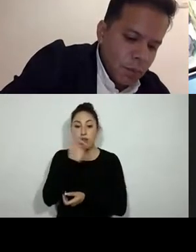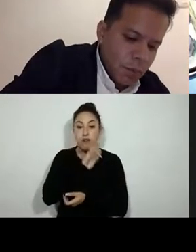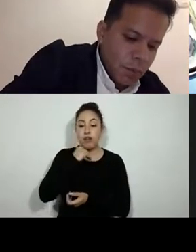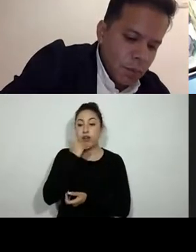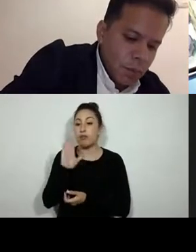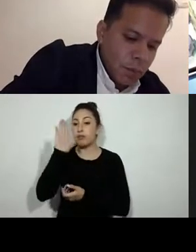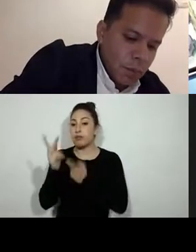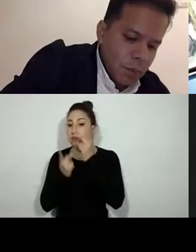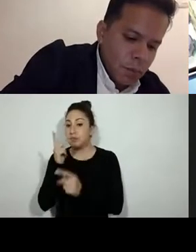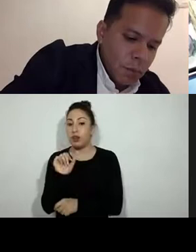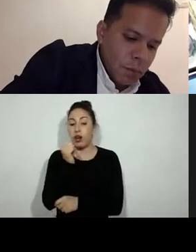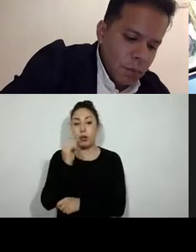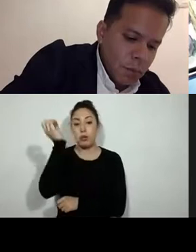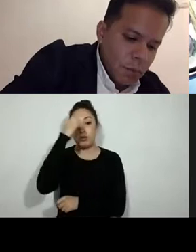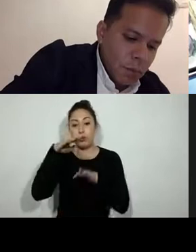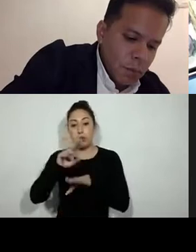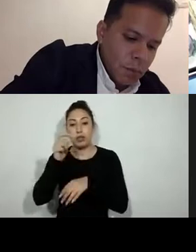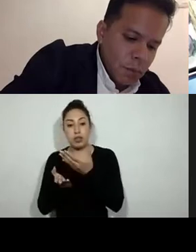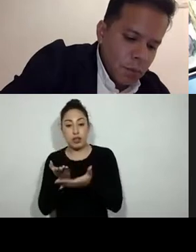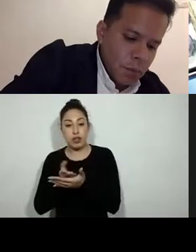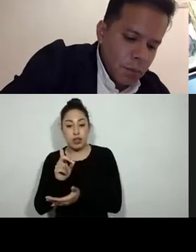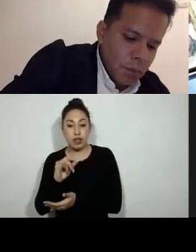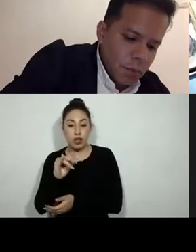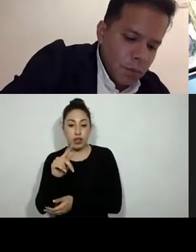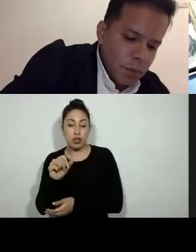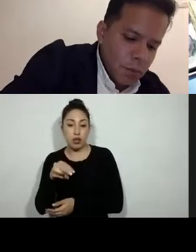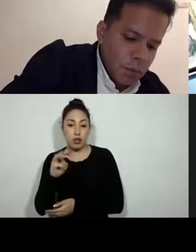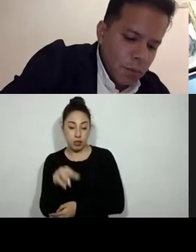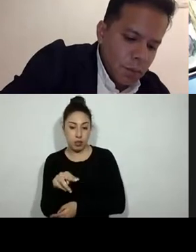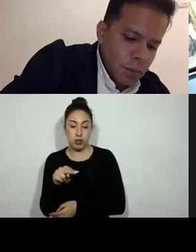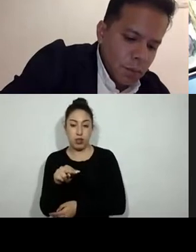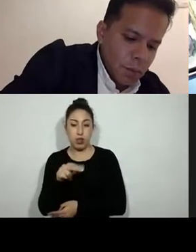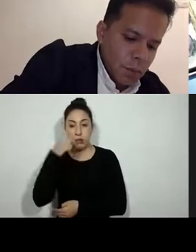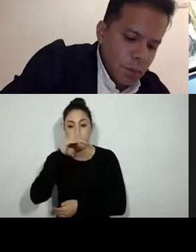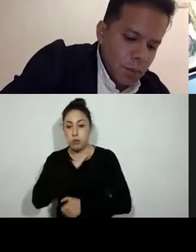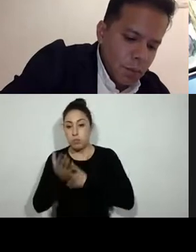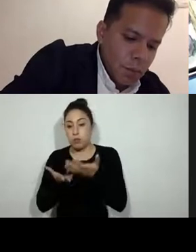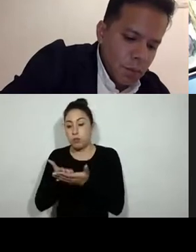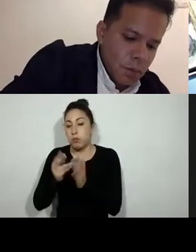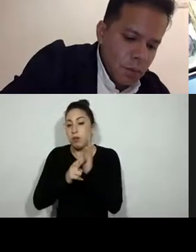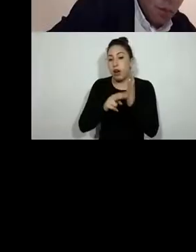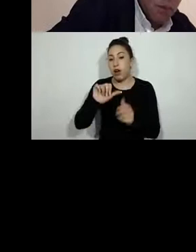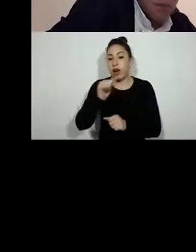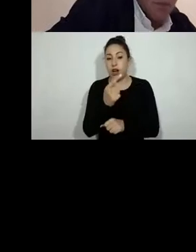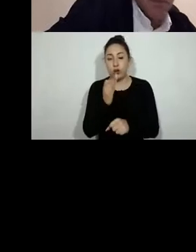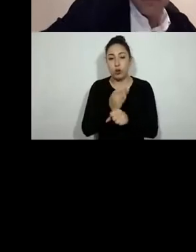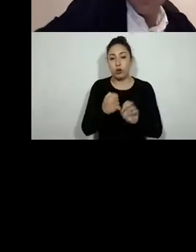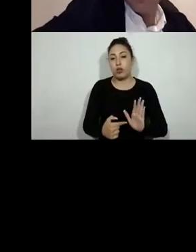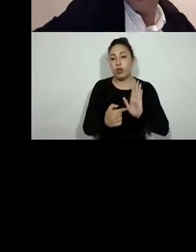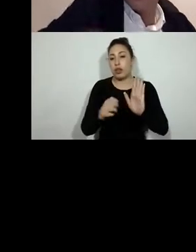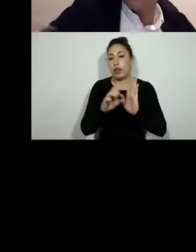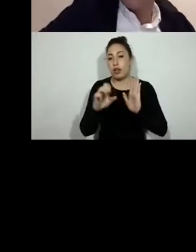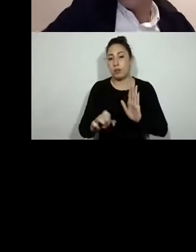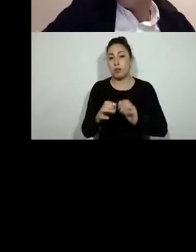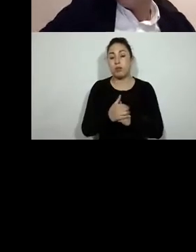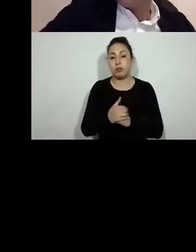respecto del dictamen para poner alguna modificación. Déjenme poner un ejemplo de cómo sí se